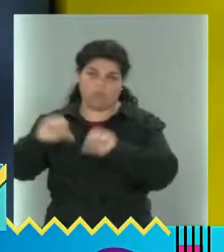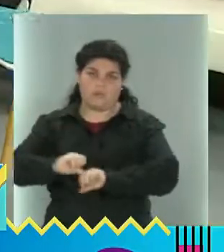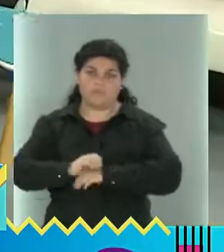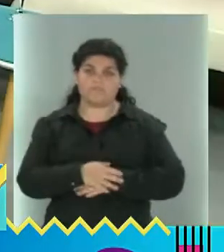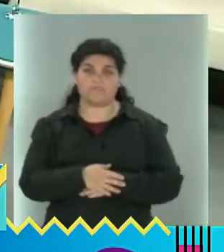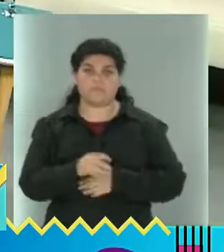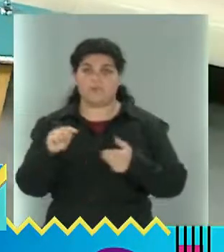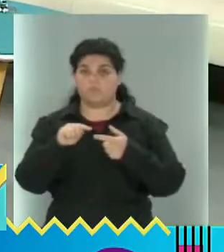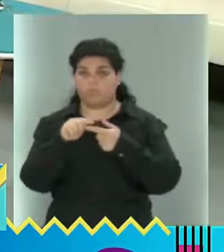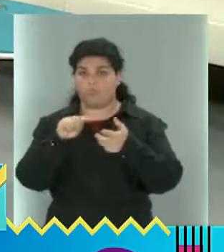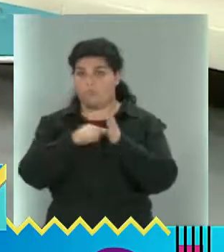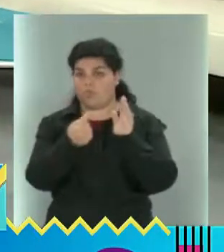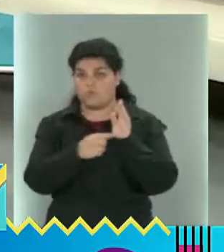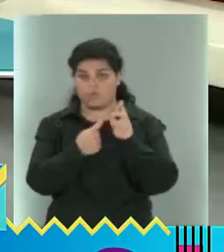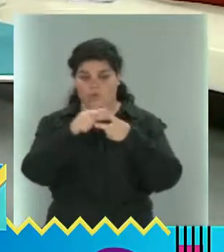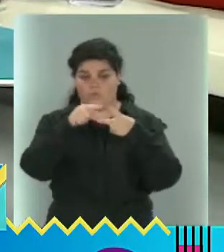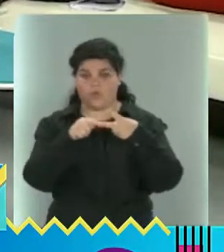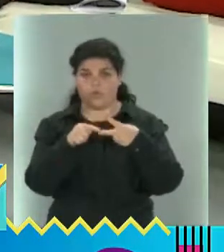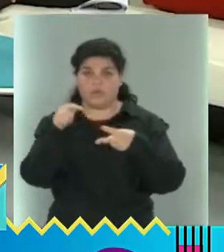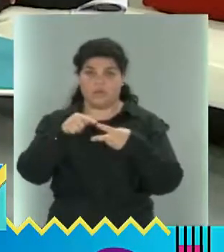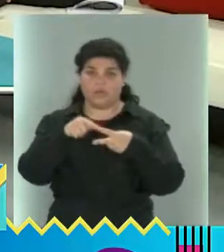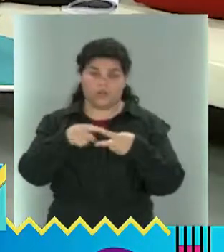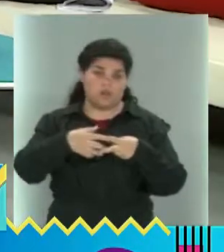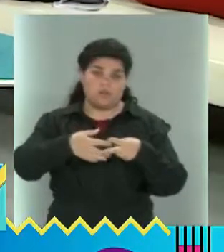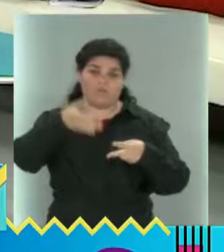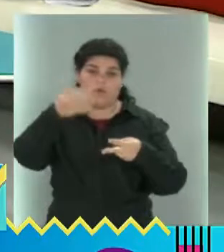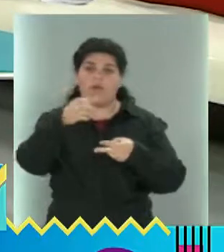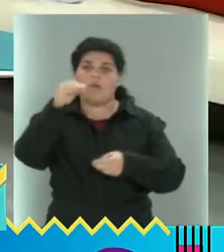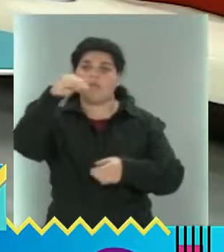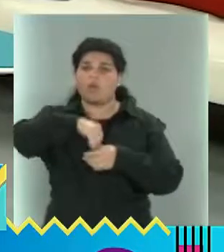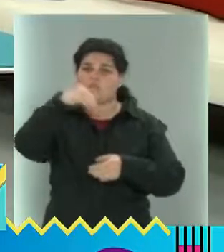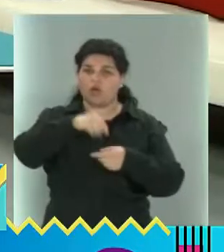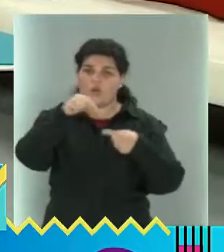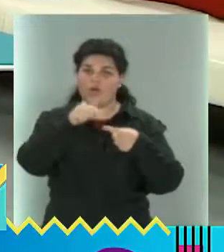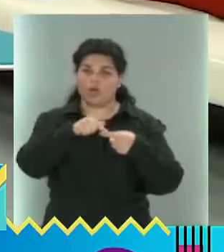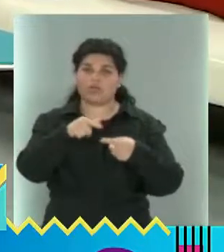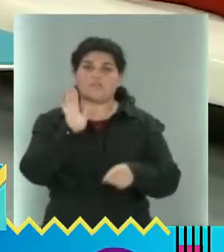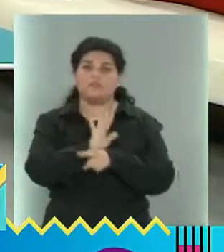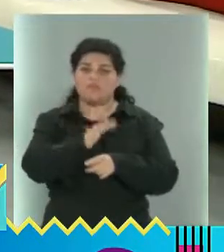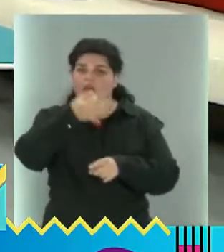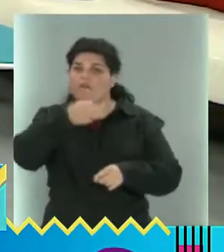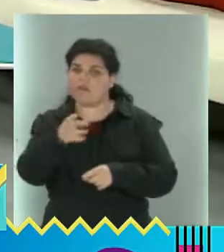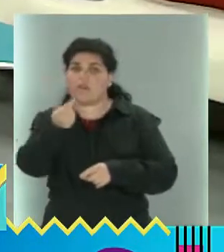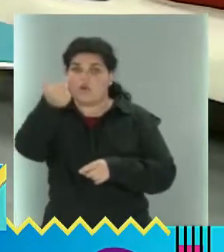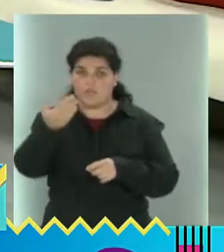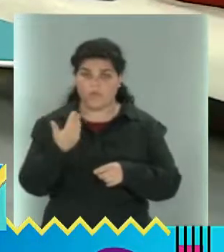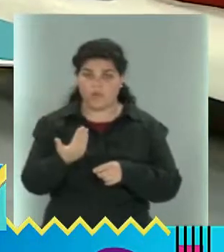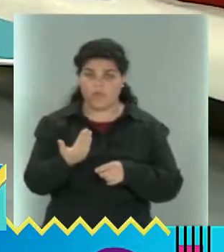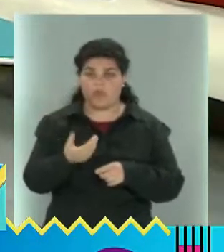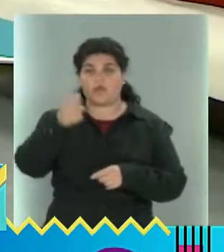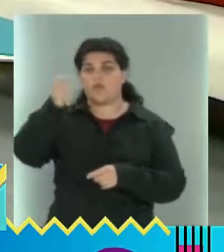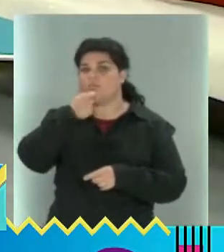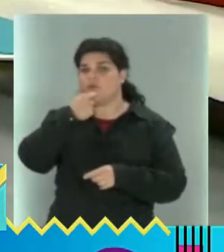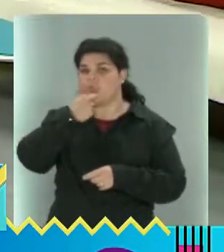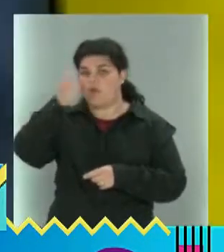Hay dos puntos. Primero, que es un bien transable, con lo cual la empresa petrolera, digamos, la petrolera que extrae petróleo acá en Argentina, la